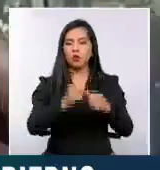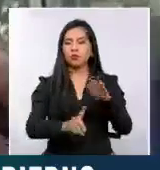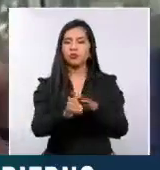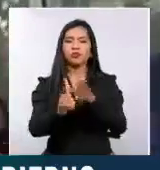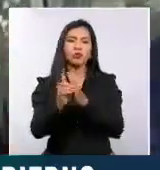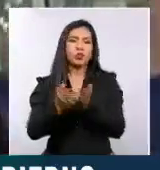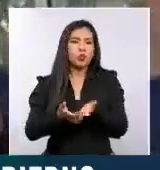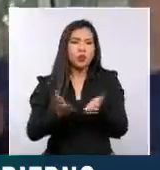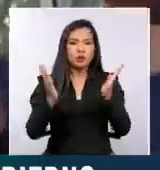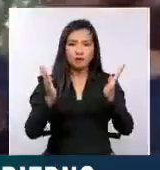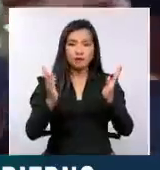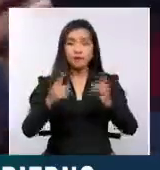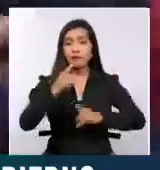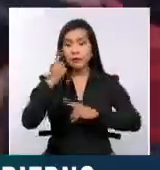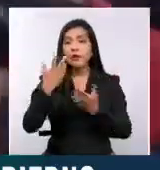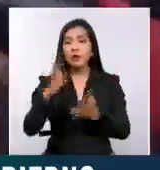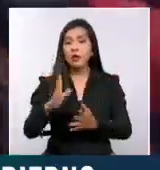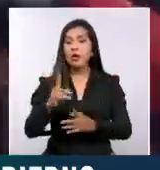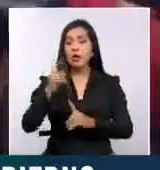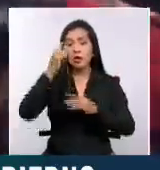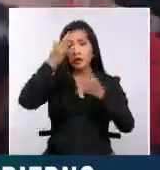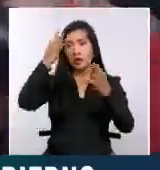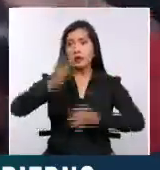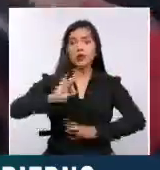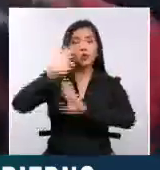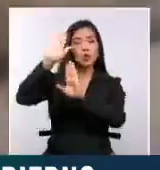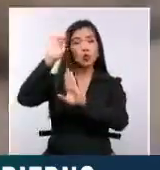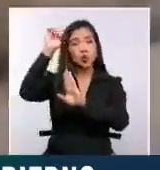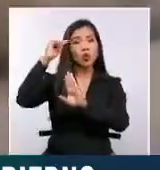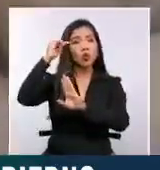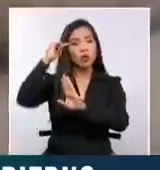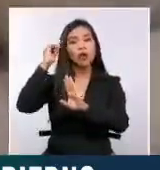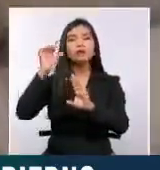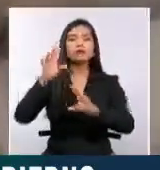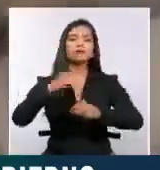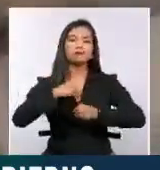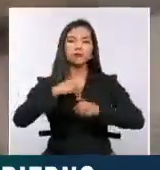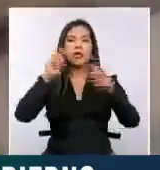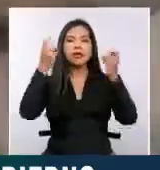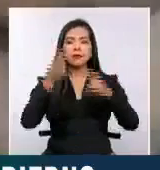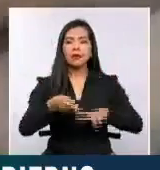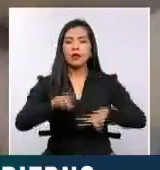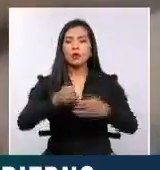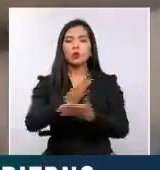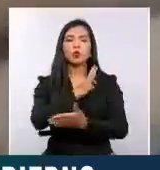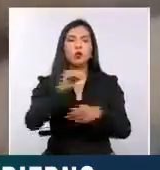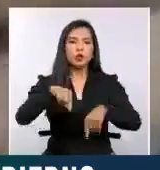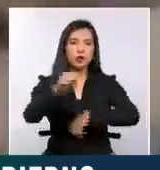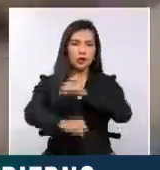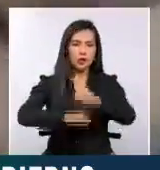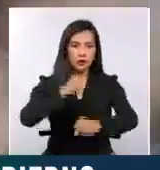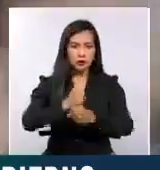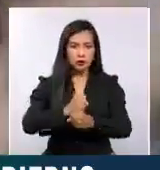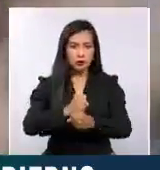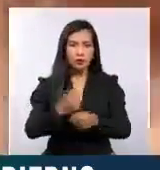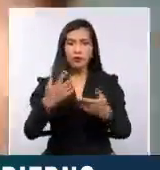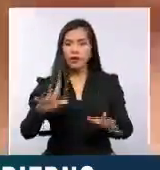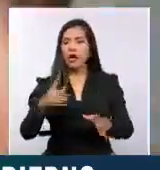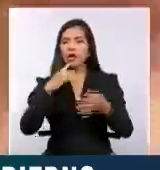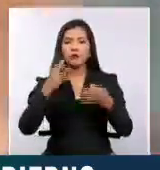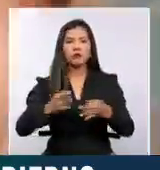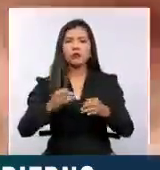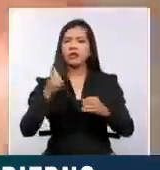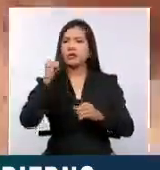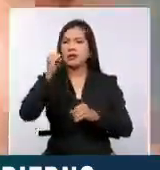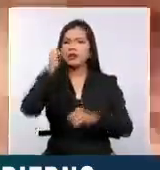de Bolivia asegura que cumplirá con lo que determine el gobierno central respecto al incremento salarial de esta gestión y que se cumplirá como todos los